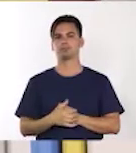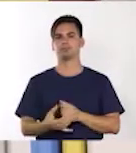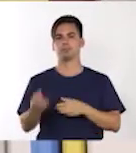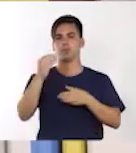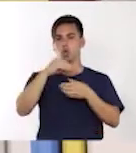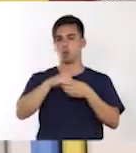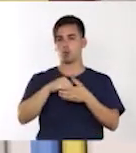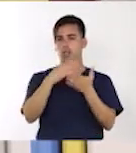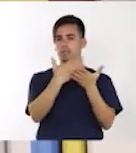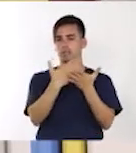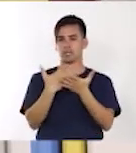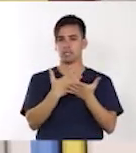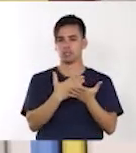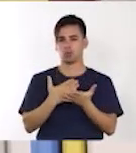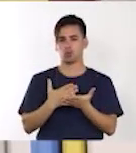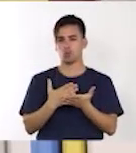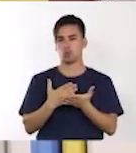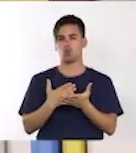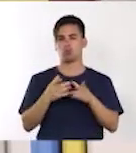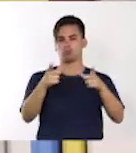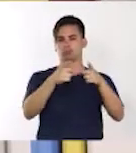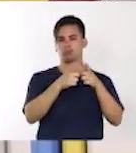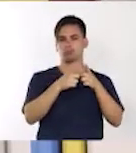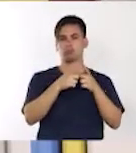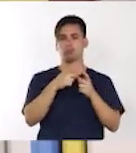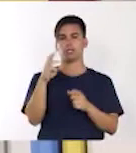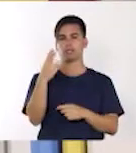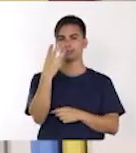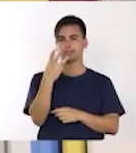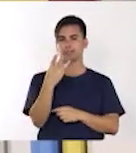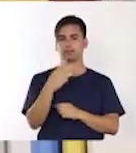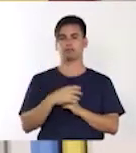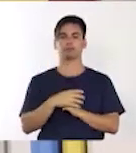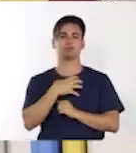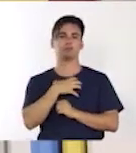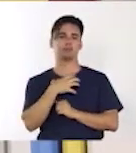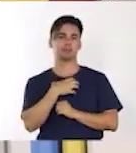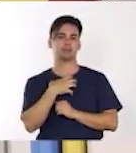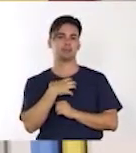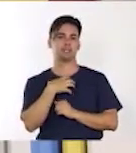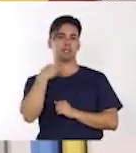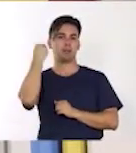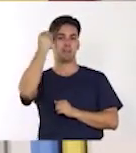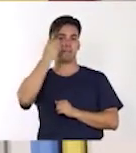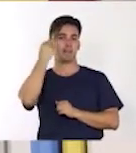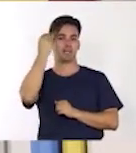adentrarse en el estudio de la unidad 3, que abarca la articulación del